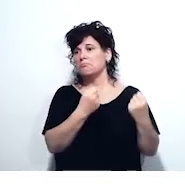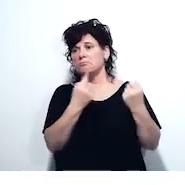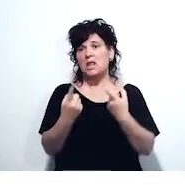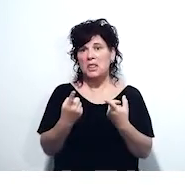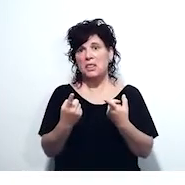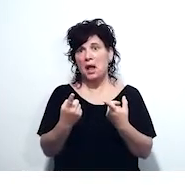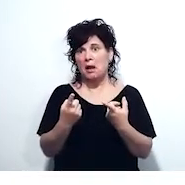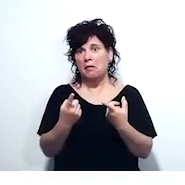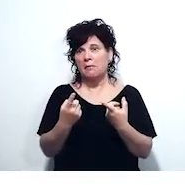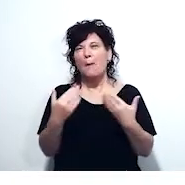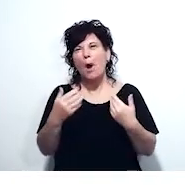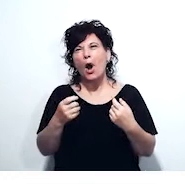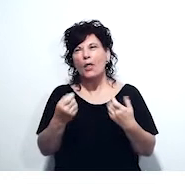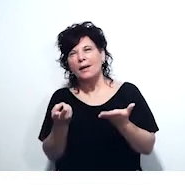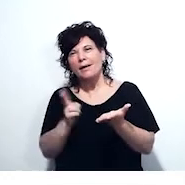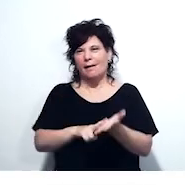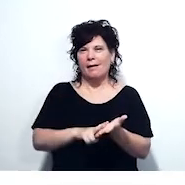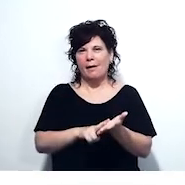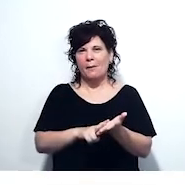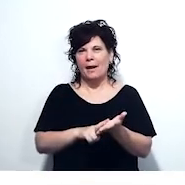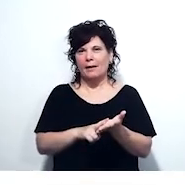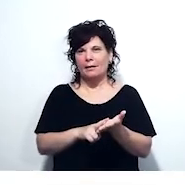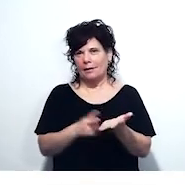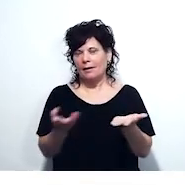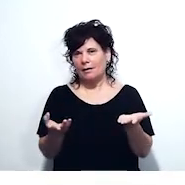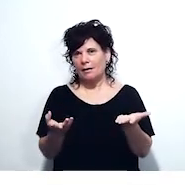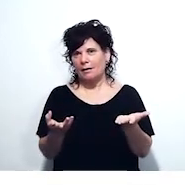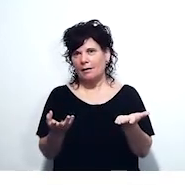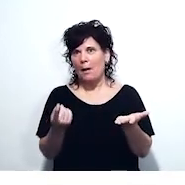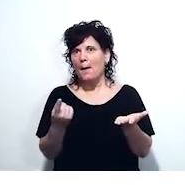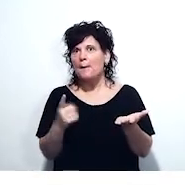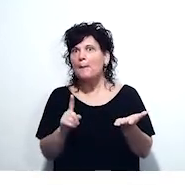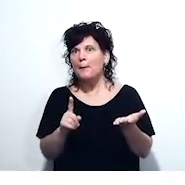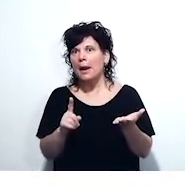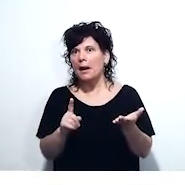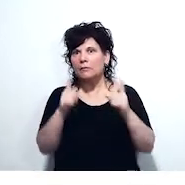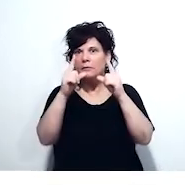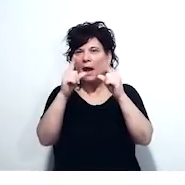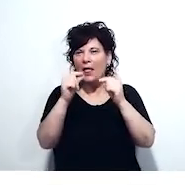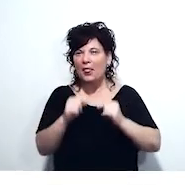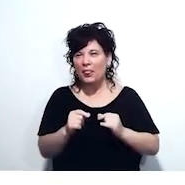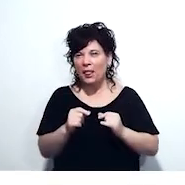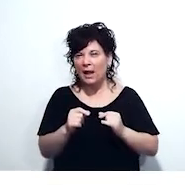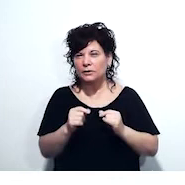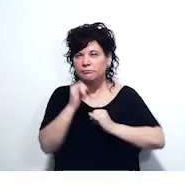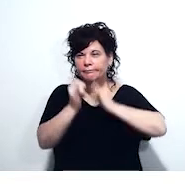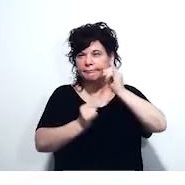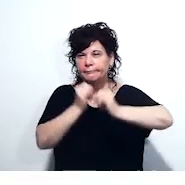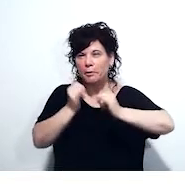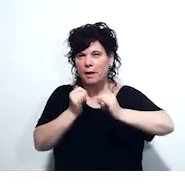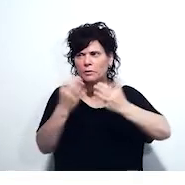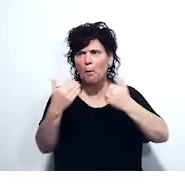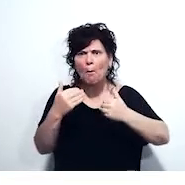da una vez, se puede dar otra vez, pero hay que volverlo a repetir. El dato es un bien intangible y no rival, o sea que lo puede